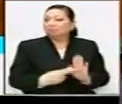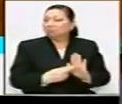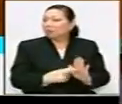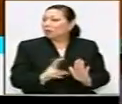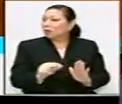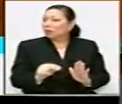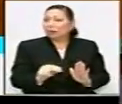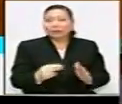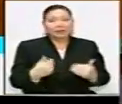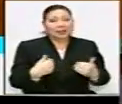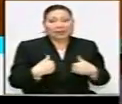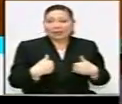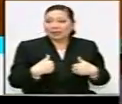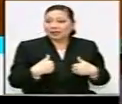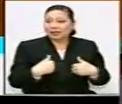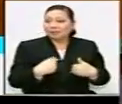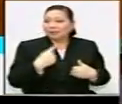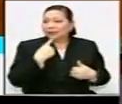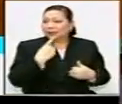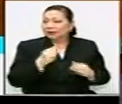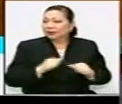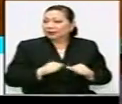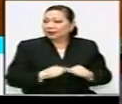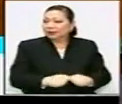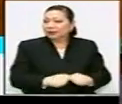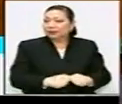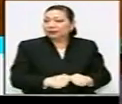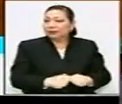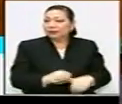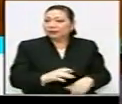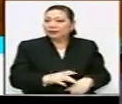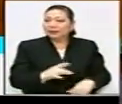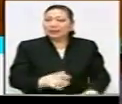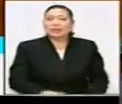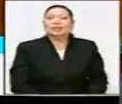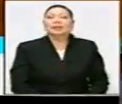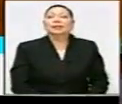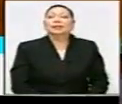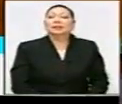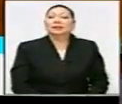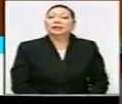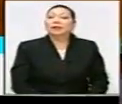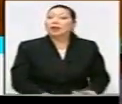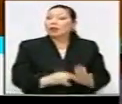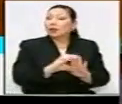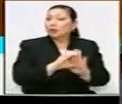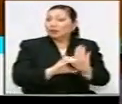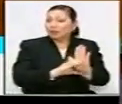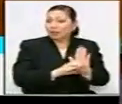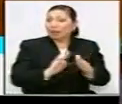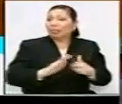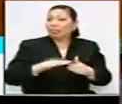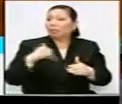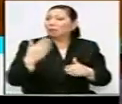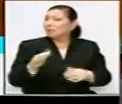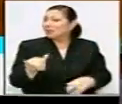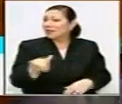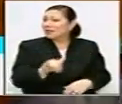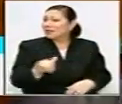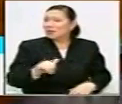no tenían la característica preservación de la inviolabilidad. Las constituciones posteriores, lo